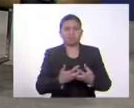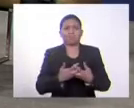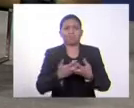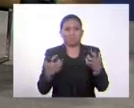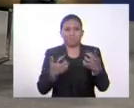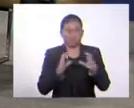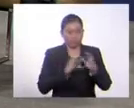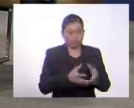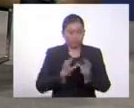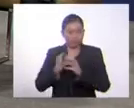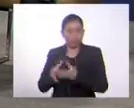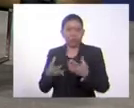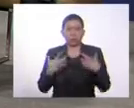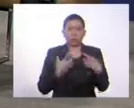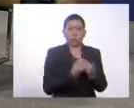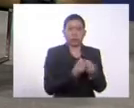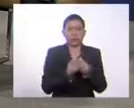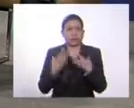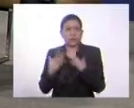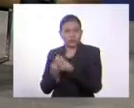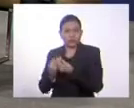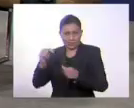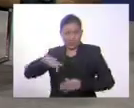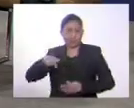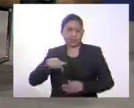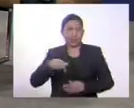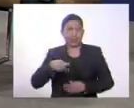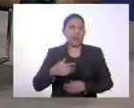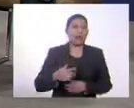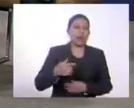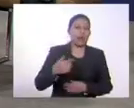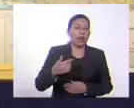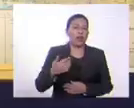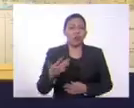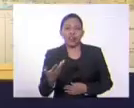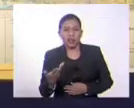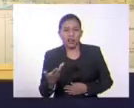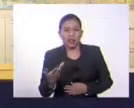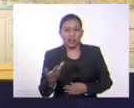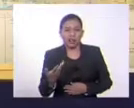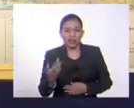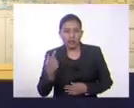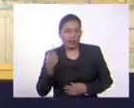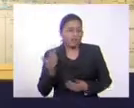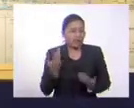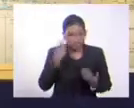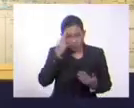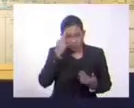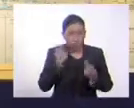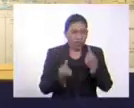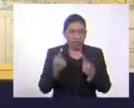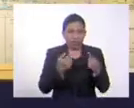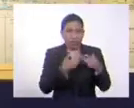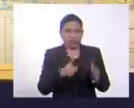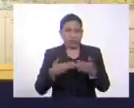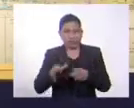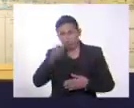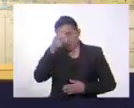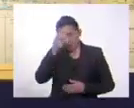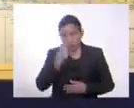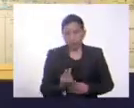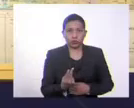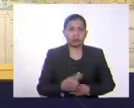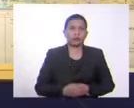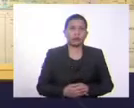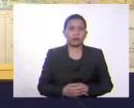Que ya me van a comentar también la diferencia de estos dos términos. Candy. Muy bien. Algo que es importante recordar es